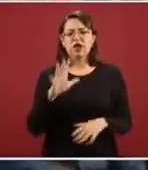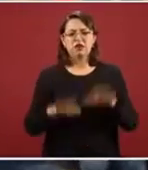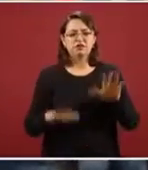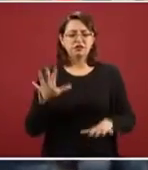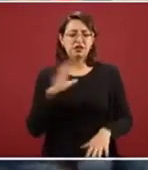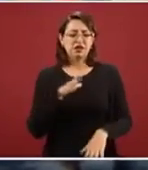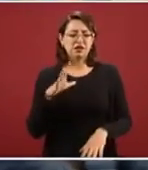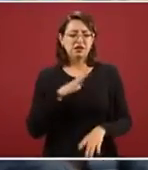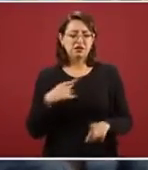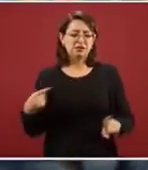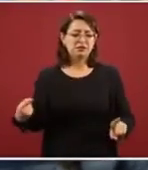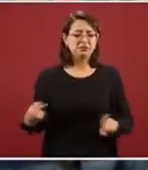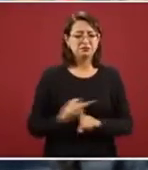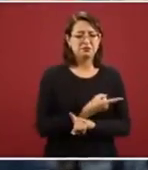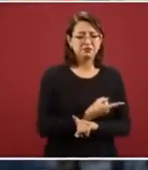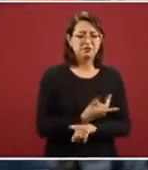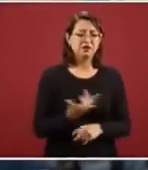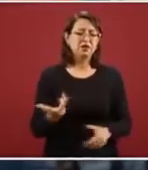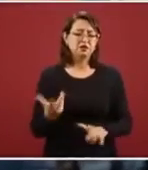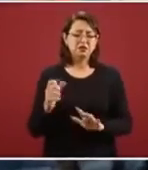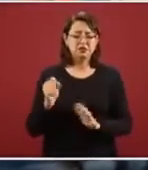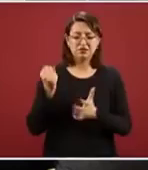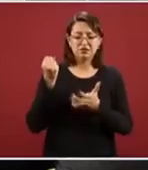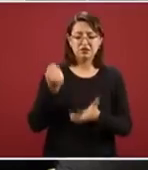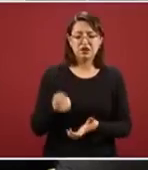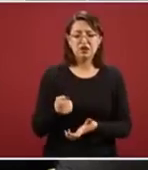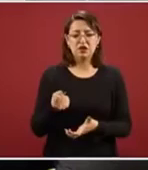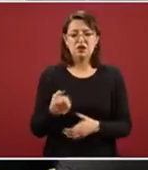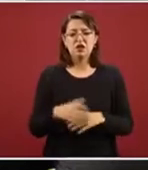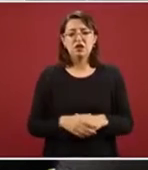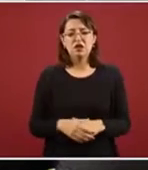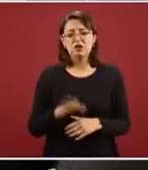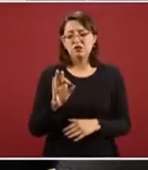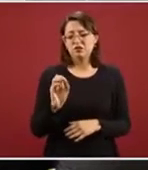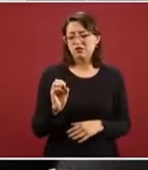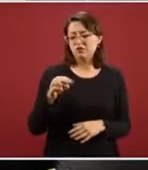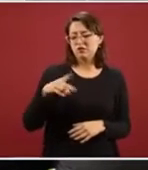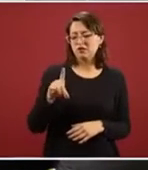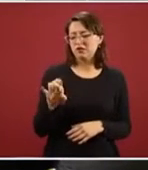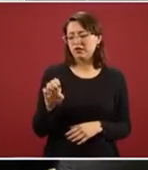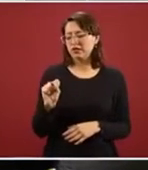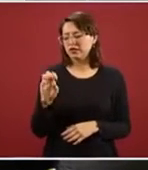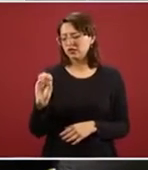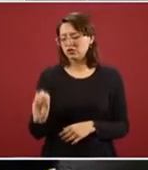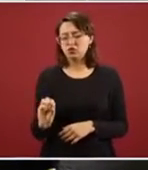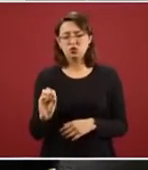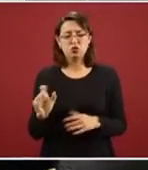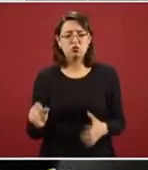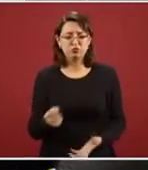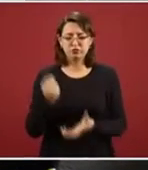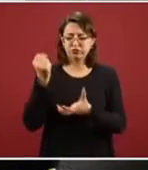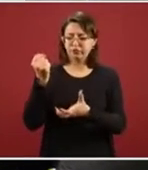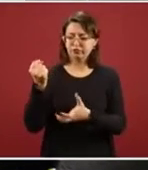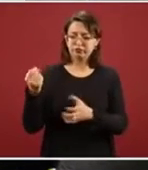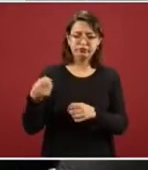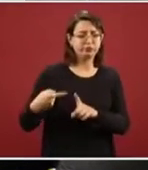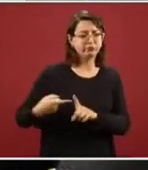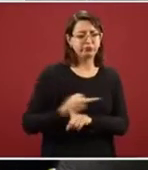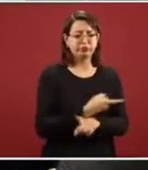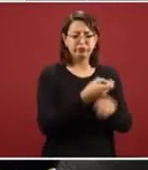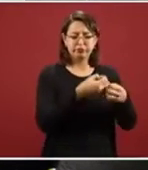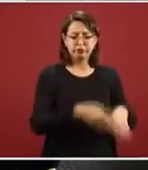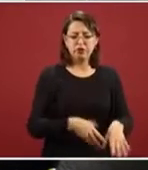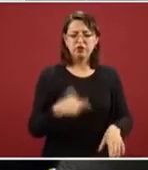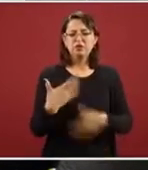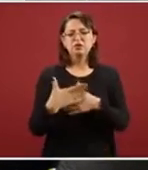dado, por ejemplo, en el tema del Fondo Nacional de Desastres, el llamado Fondeso. ¿Qué presupuesto se tiene para Fondeso